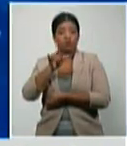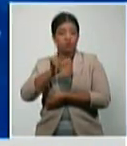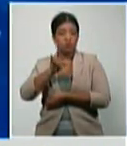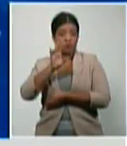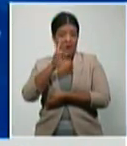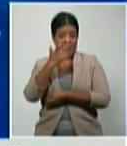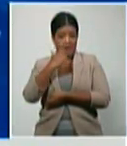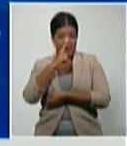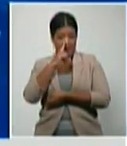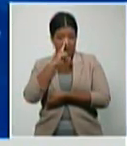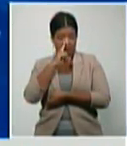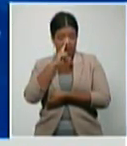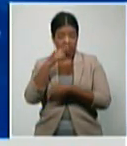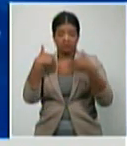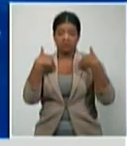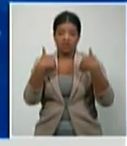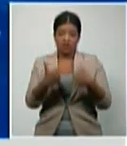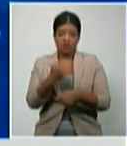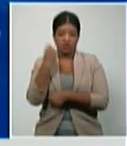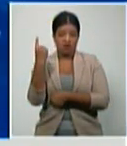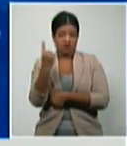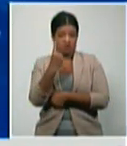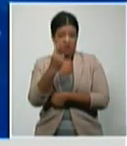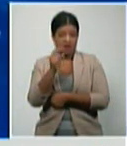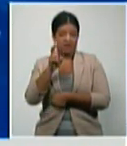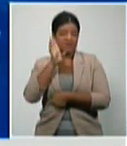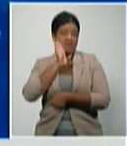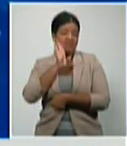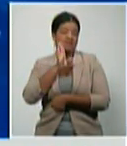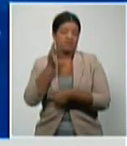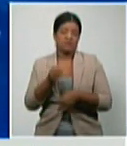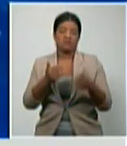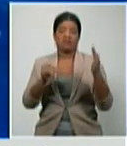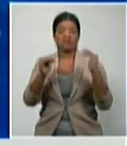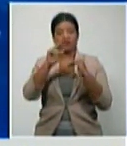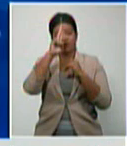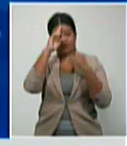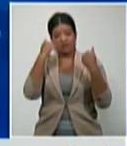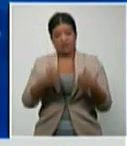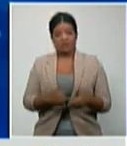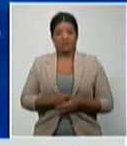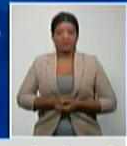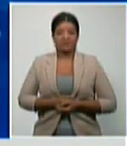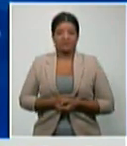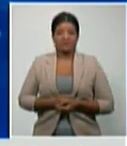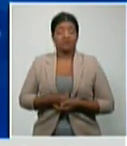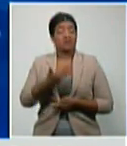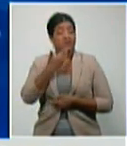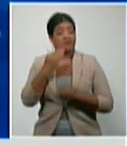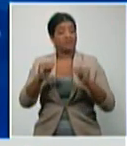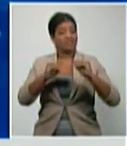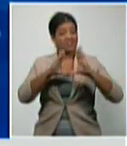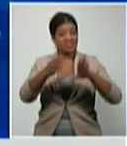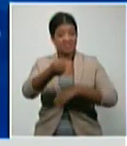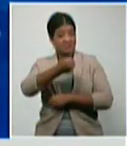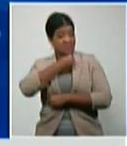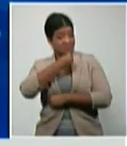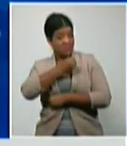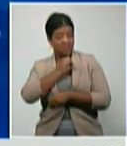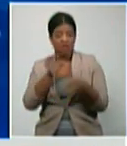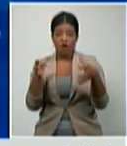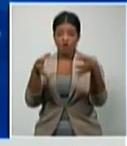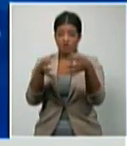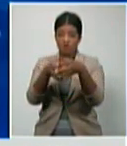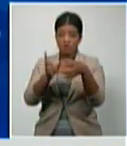Nacional de Epidemiología del Ministerio de Salud Pública. Bienvenido, doctor, una vez más. Bueno, pues muy buen día, Gisela, muy buen día al equipo que nos acompaña,